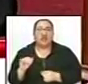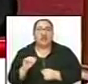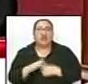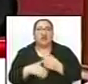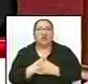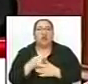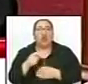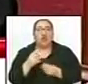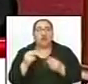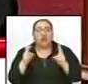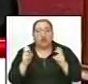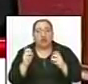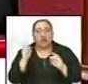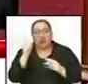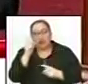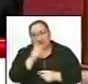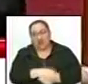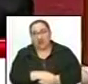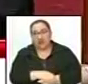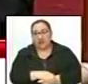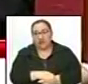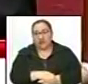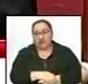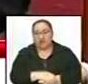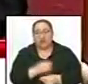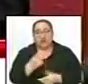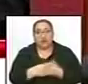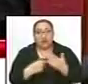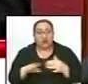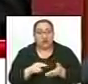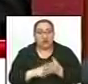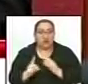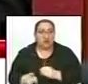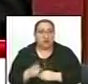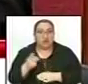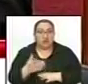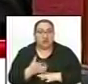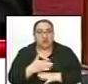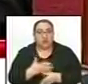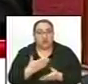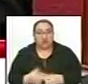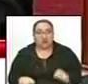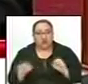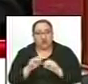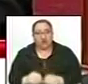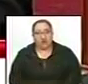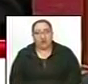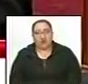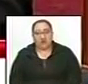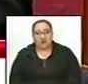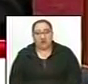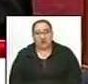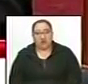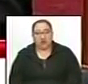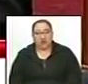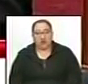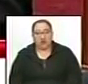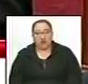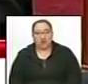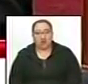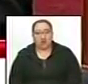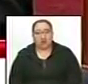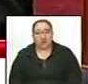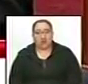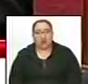telejuicio. Entonces hay un tema allí complicado. O sea, la ideología, como para el primer elemento es desvirtuar cualquier acción,